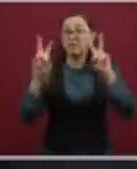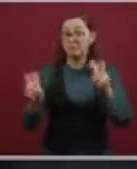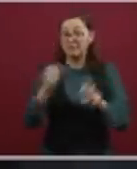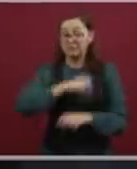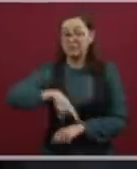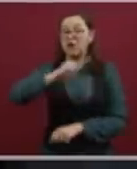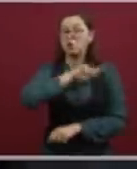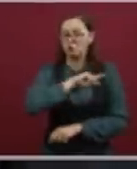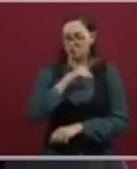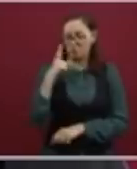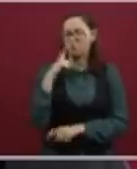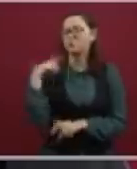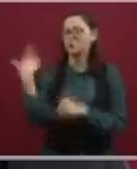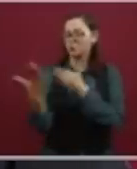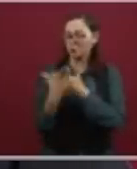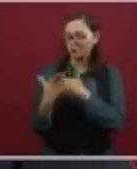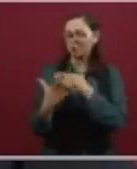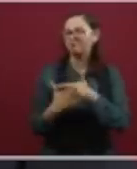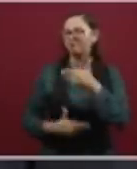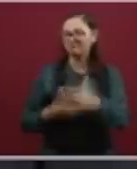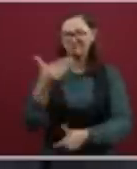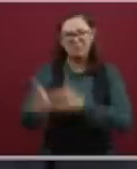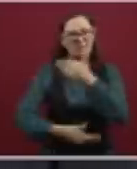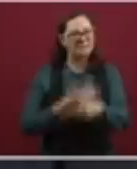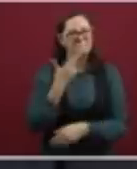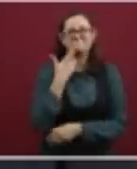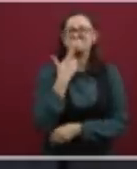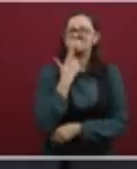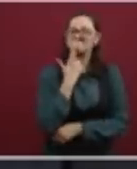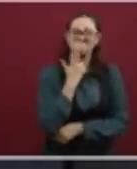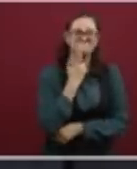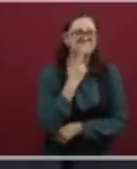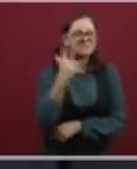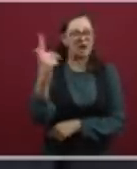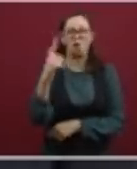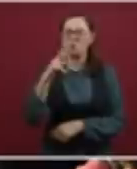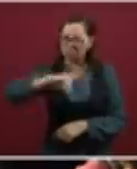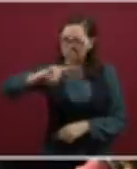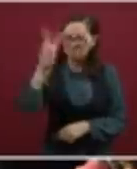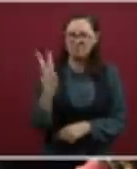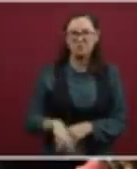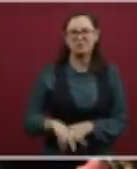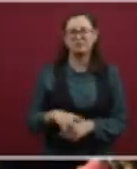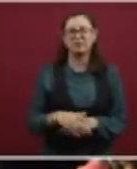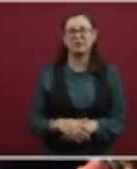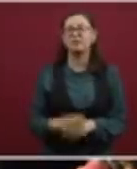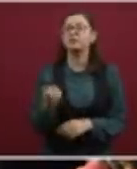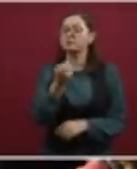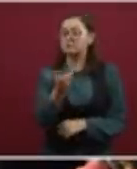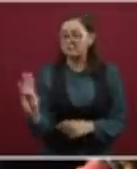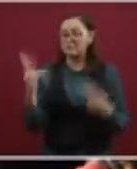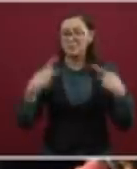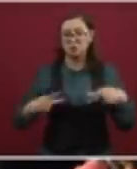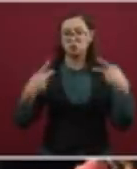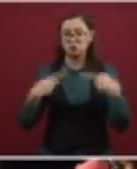mucho. Va a mejorar el sistema de salud para derechohabientes